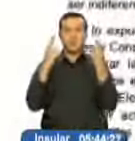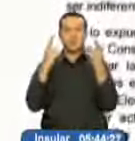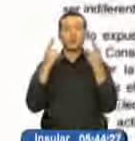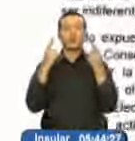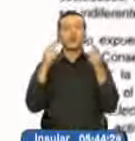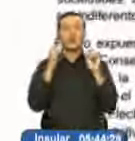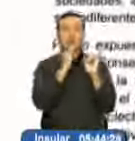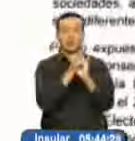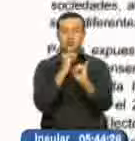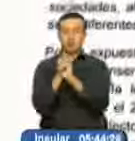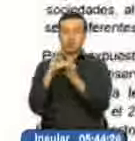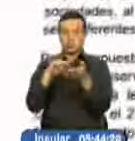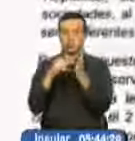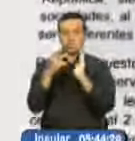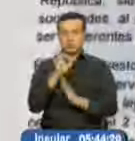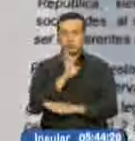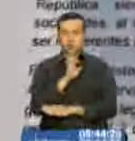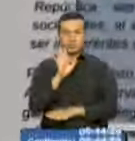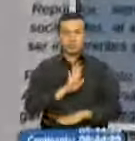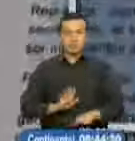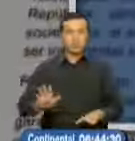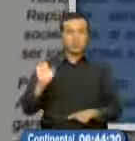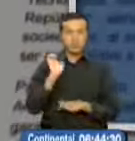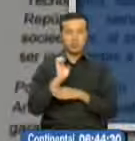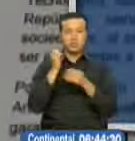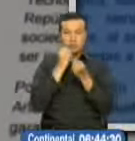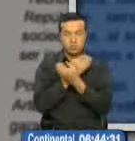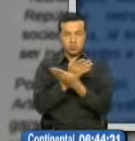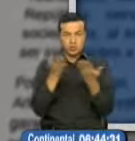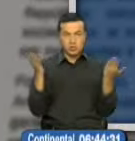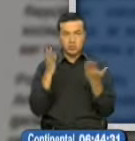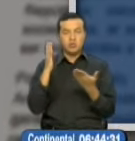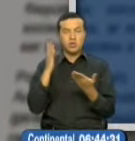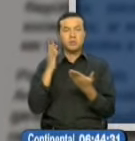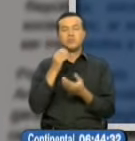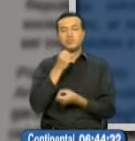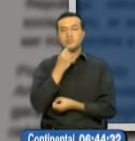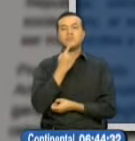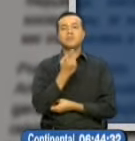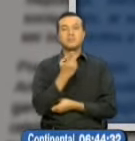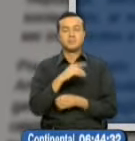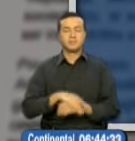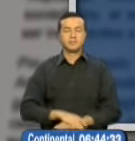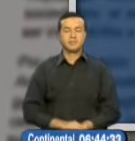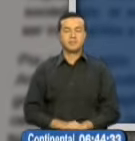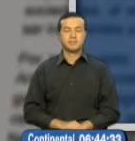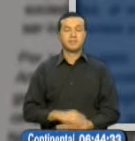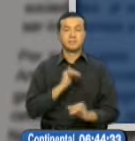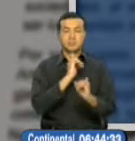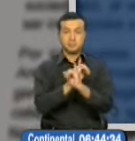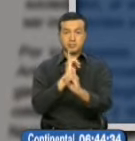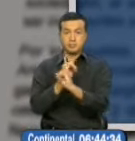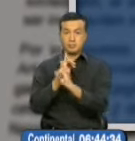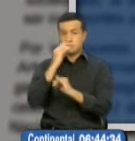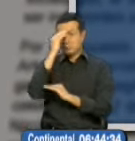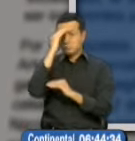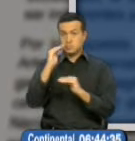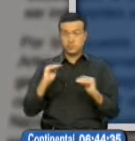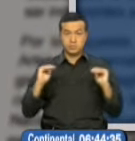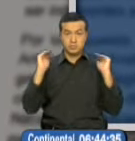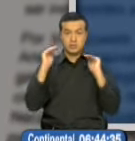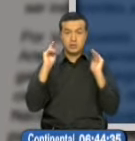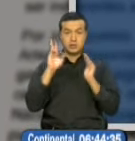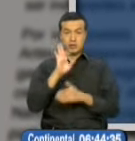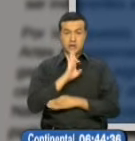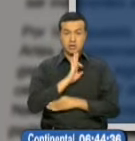de Institutos Técnicos y Tecnológicos del país declaran ante la opinión pública que las instituciones de educación superior